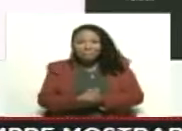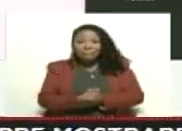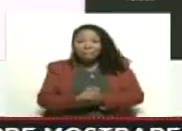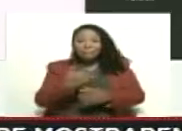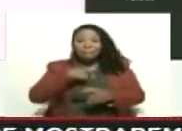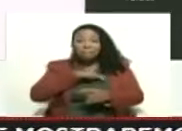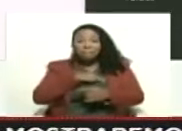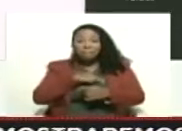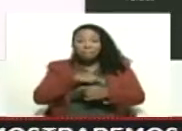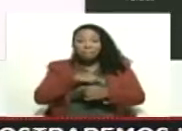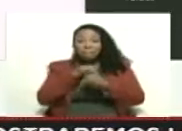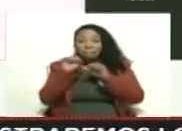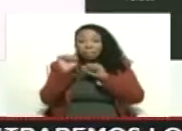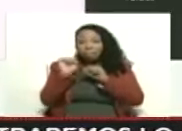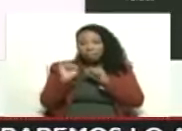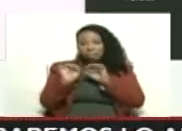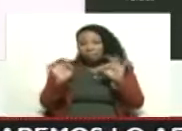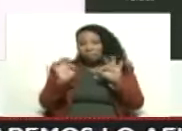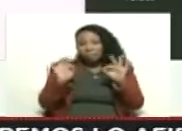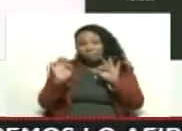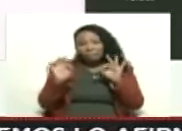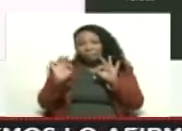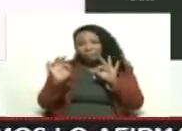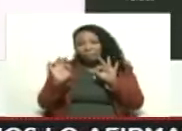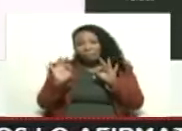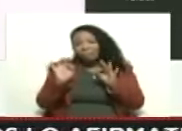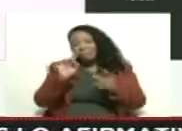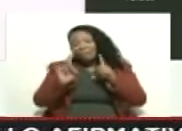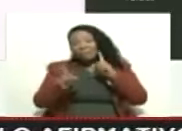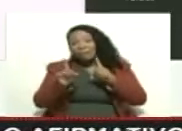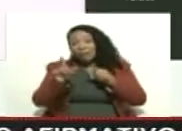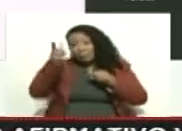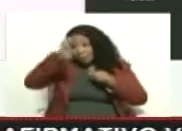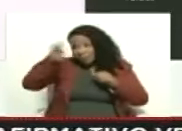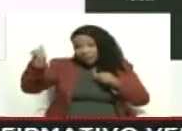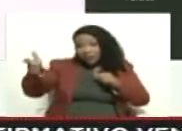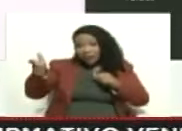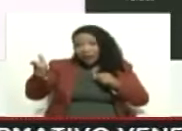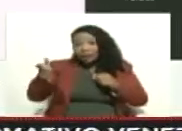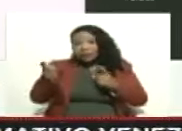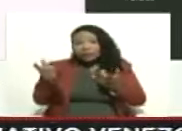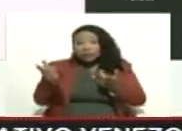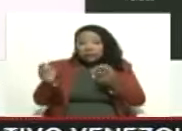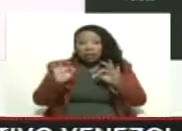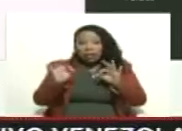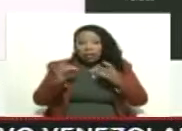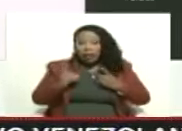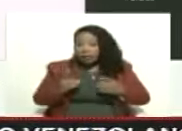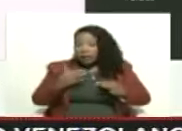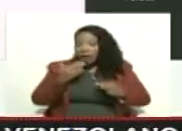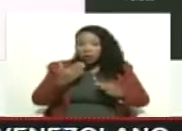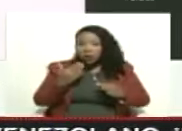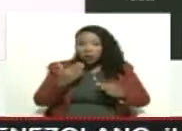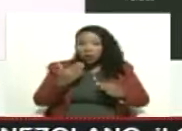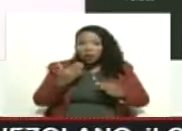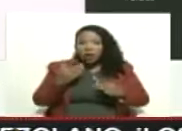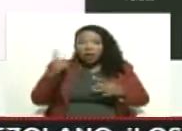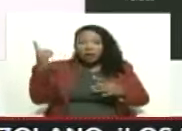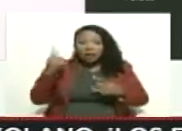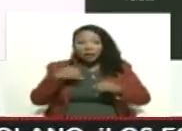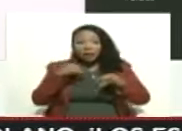pido el enemigo no descansa el enemigo Sería feliz si Venezuela se queda sin luz en